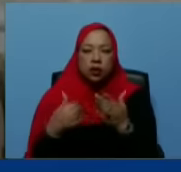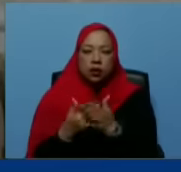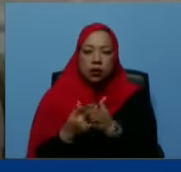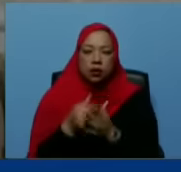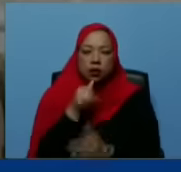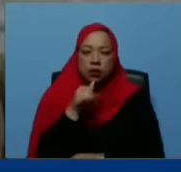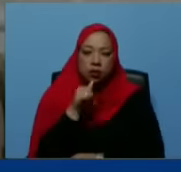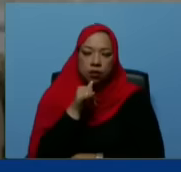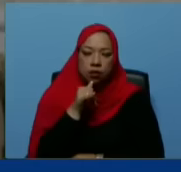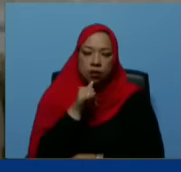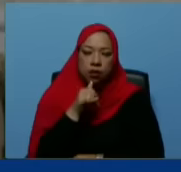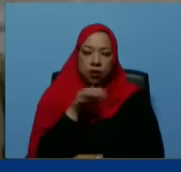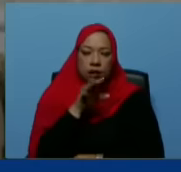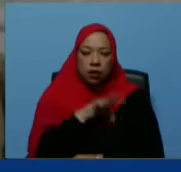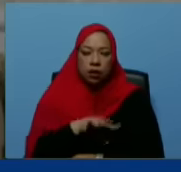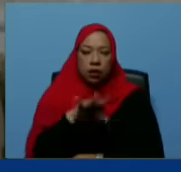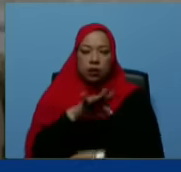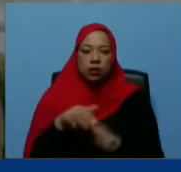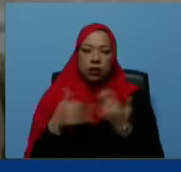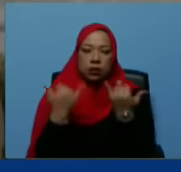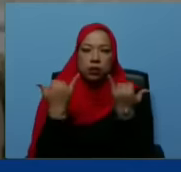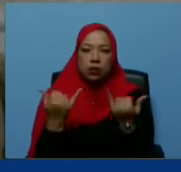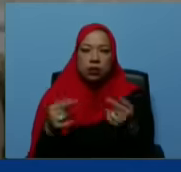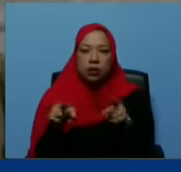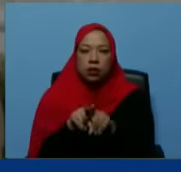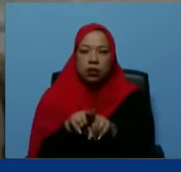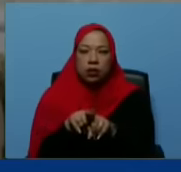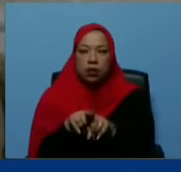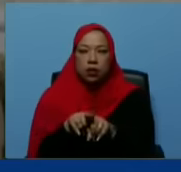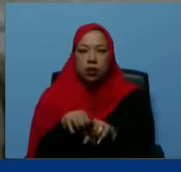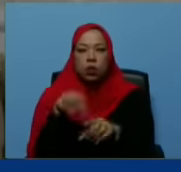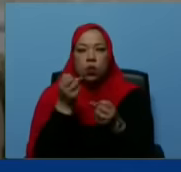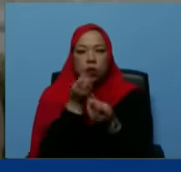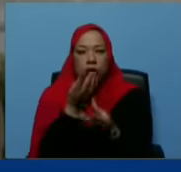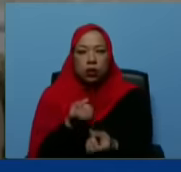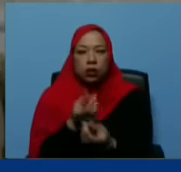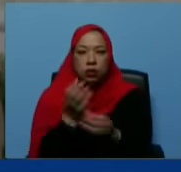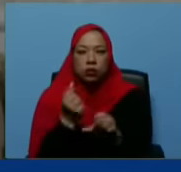mandando videos, textos, comentarios